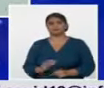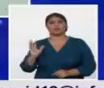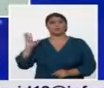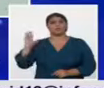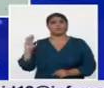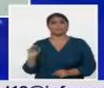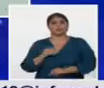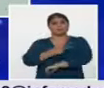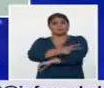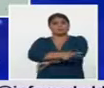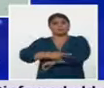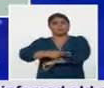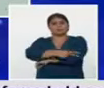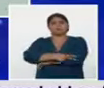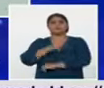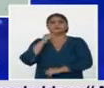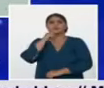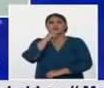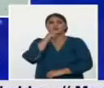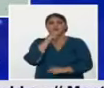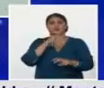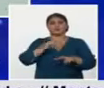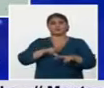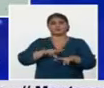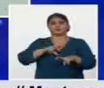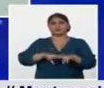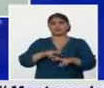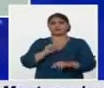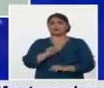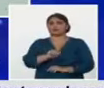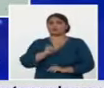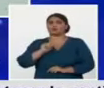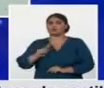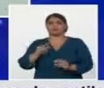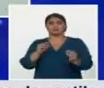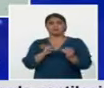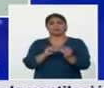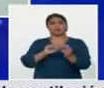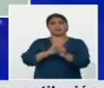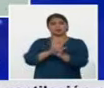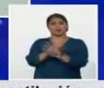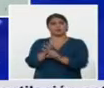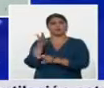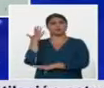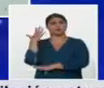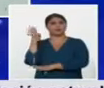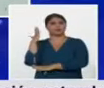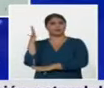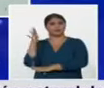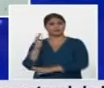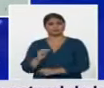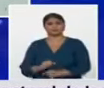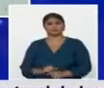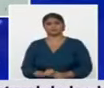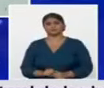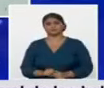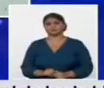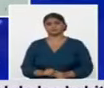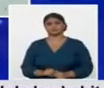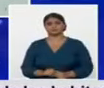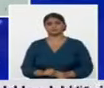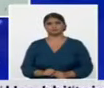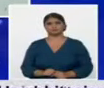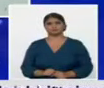Rusia. En La Habana se diagnostican 11 casos importados, una cifra elevada.